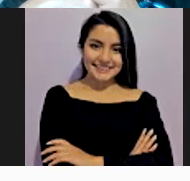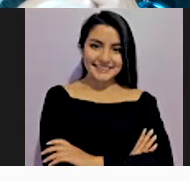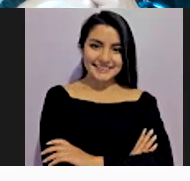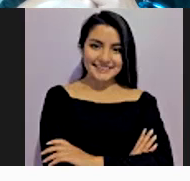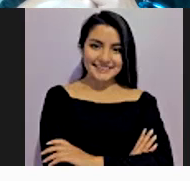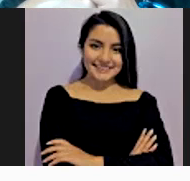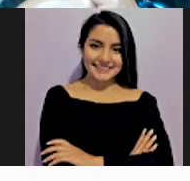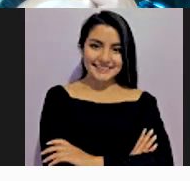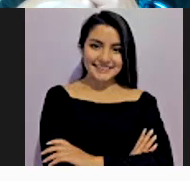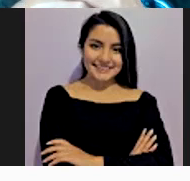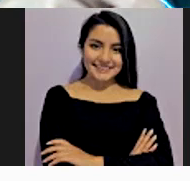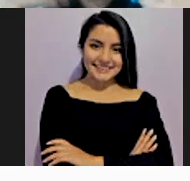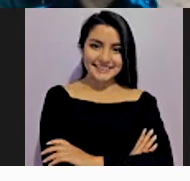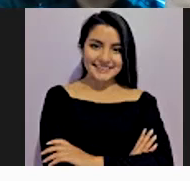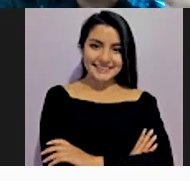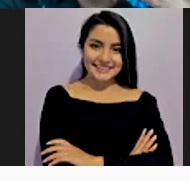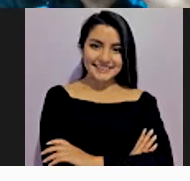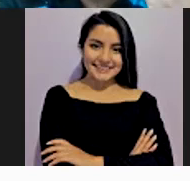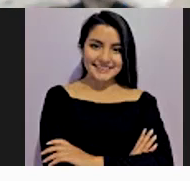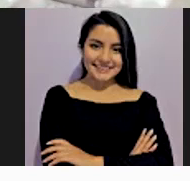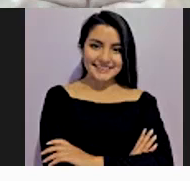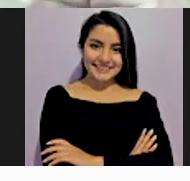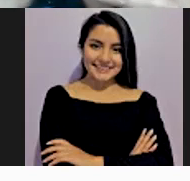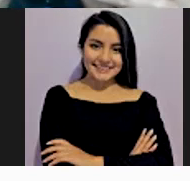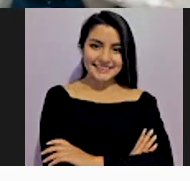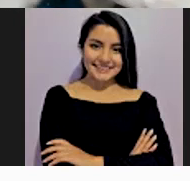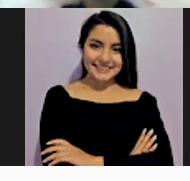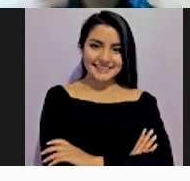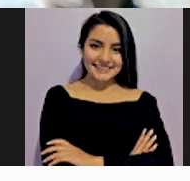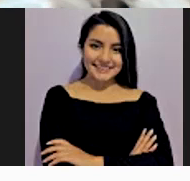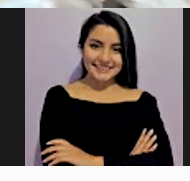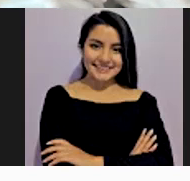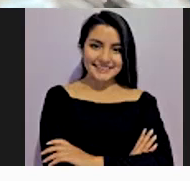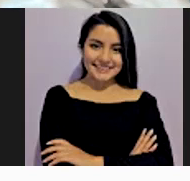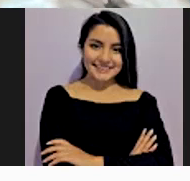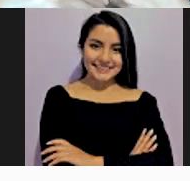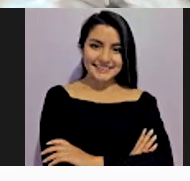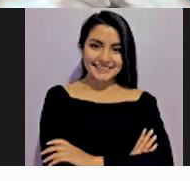Pierde velocidad. Pierde velocidad, pero a esa pérdida de velocidad, ¿cómo le llamamos?